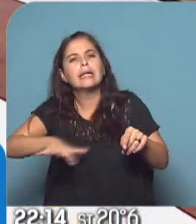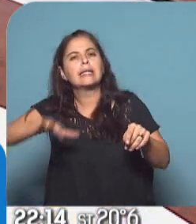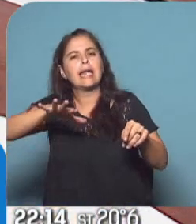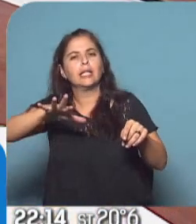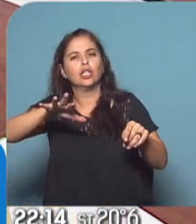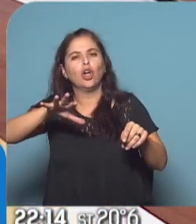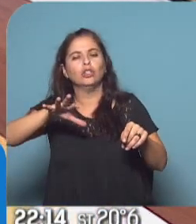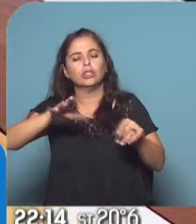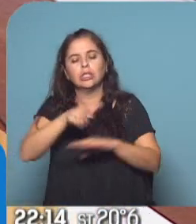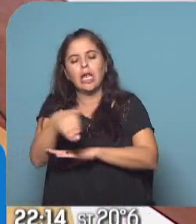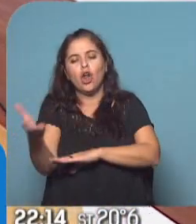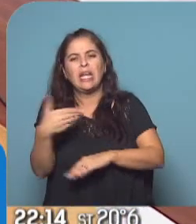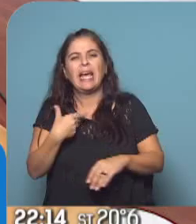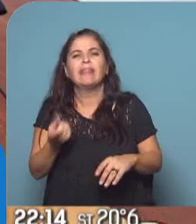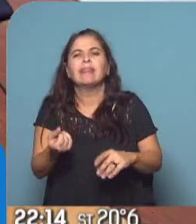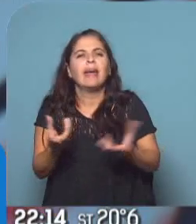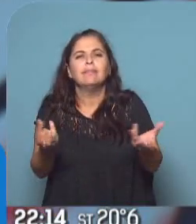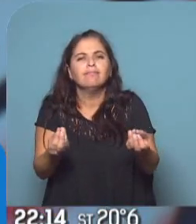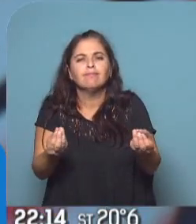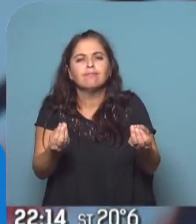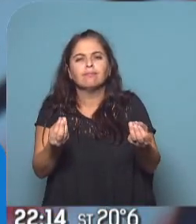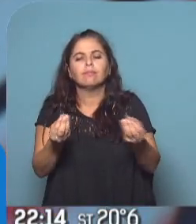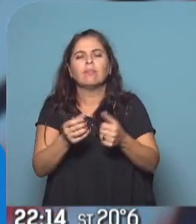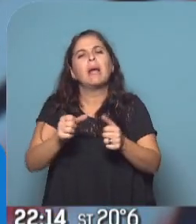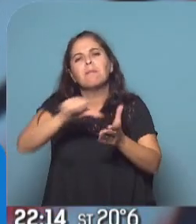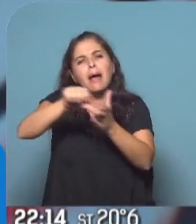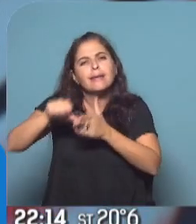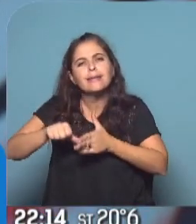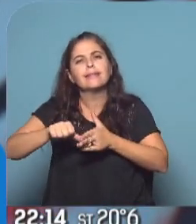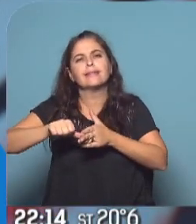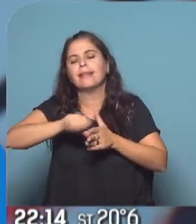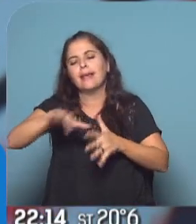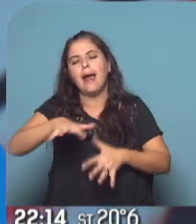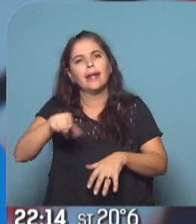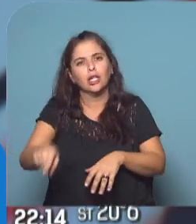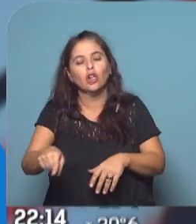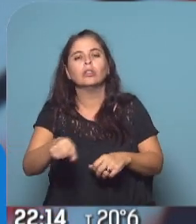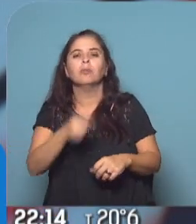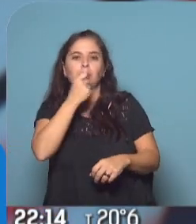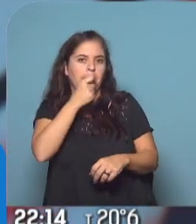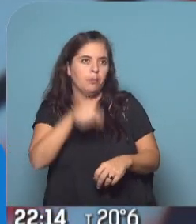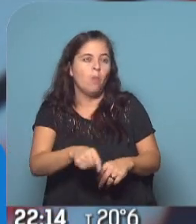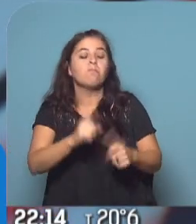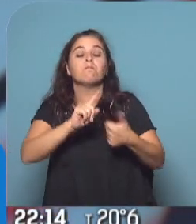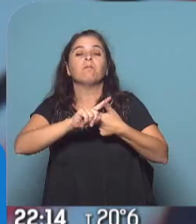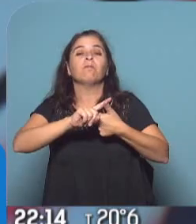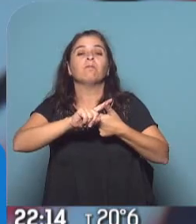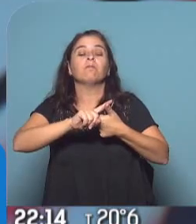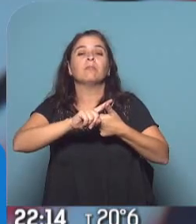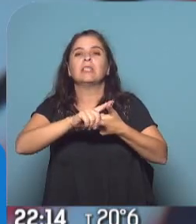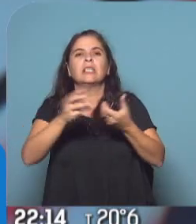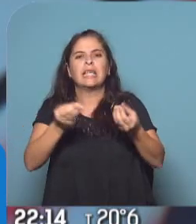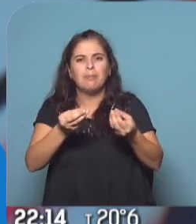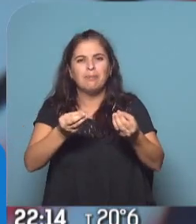dentro de una política de Trump hacia Medio Oriente de salir de Afganistán, incluso contra la opinión de muchos de sus asesores, de la situación siria, de la